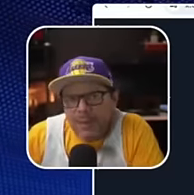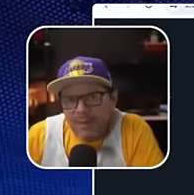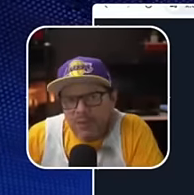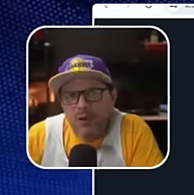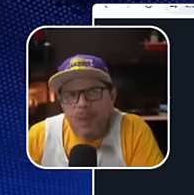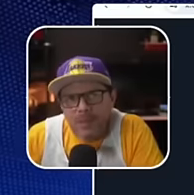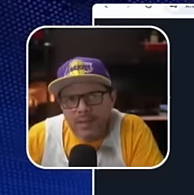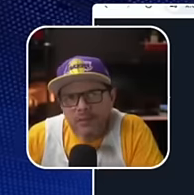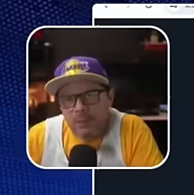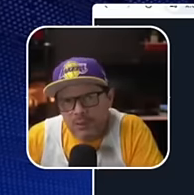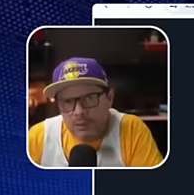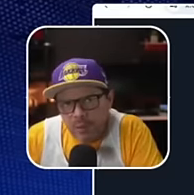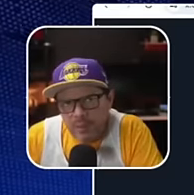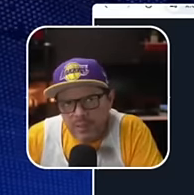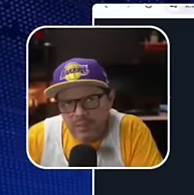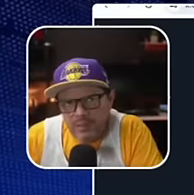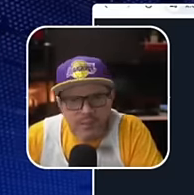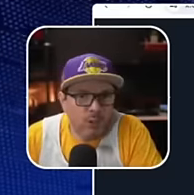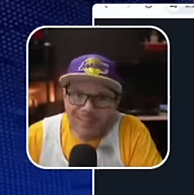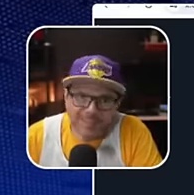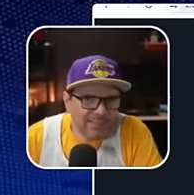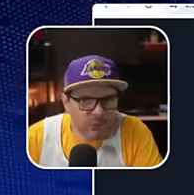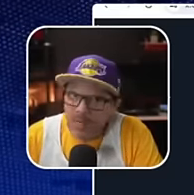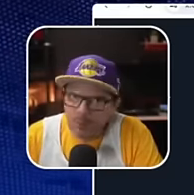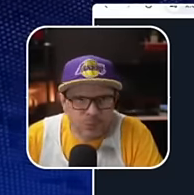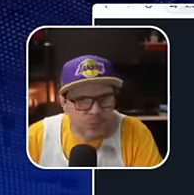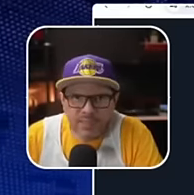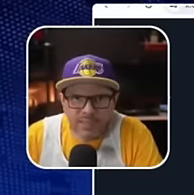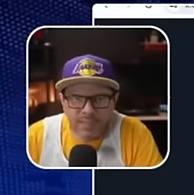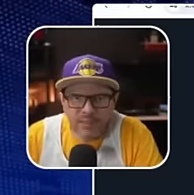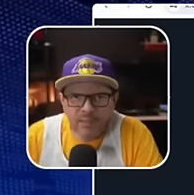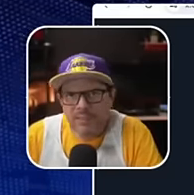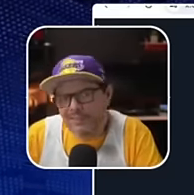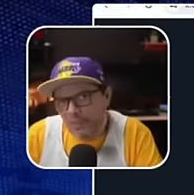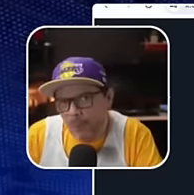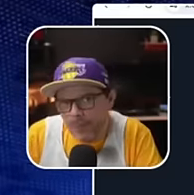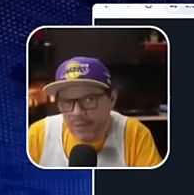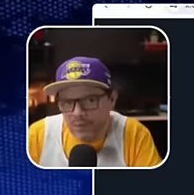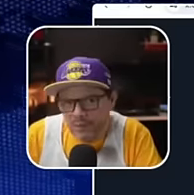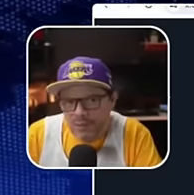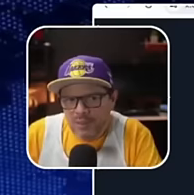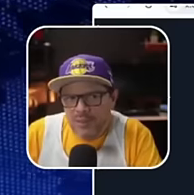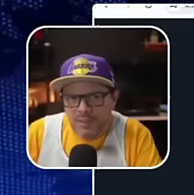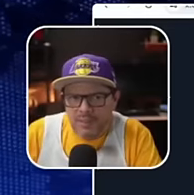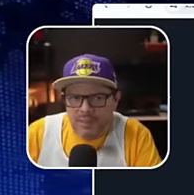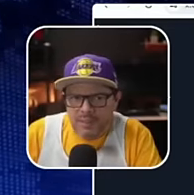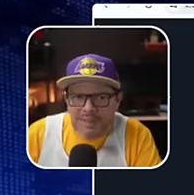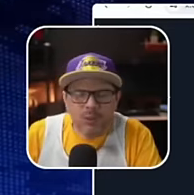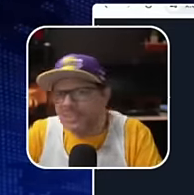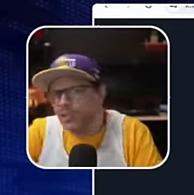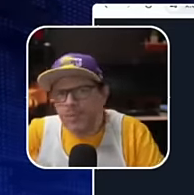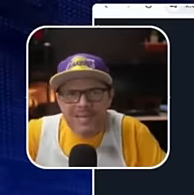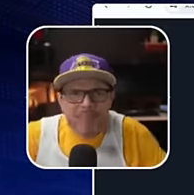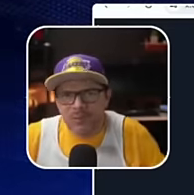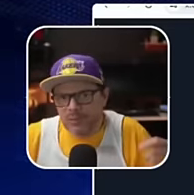comparando los medios opositores y lo va a hacer toda la oposición en general están comparando a